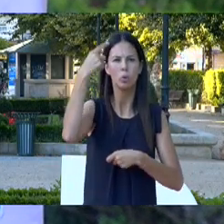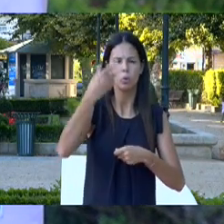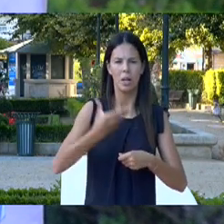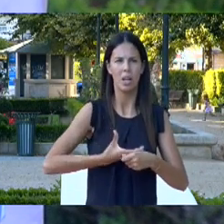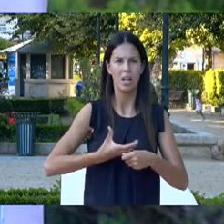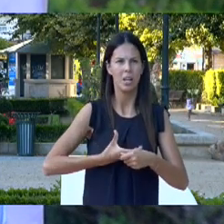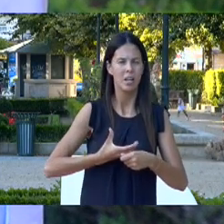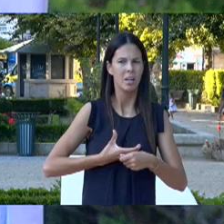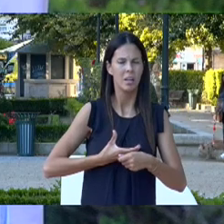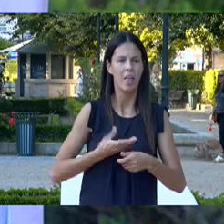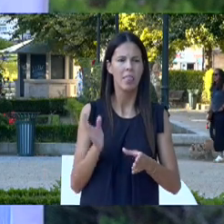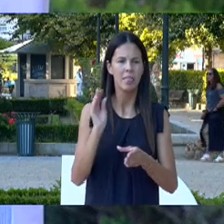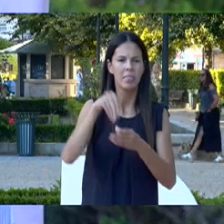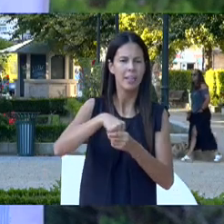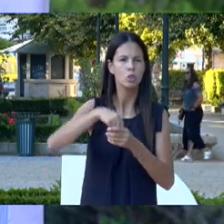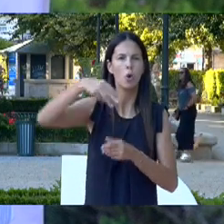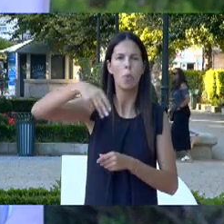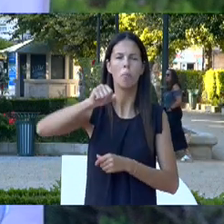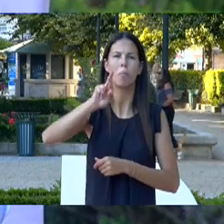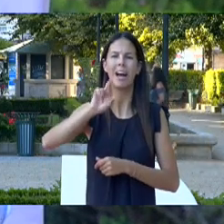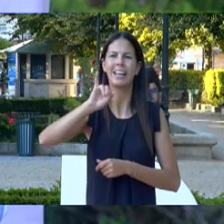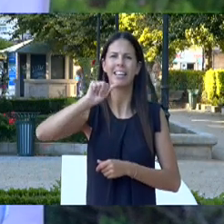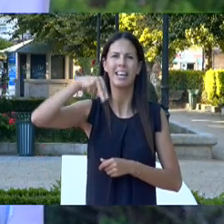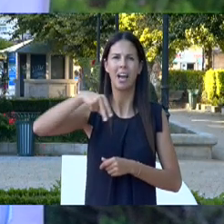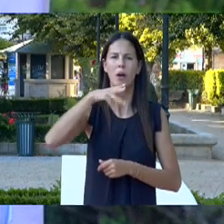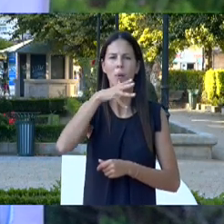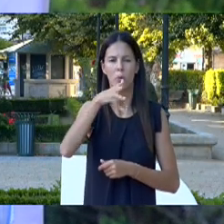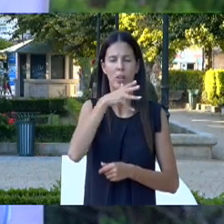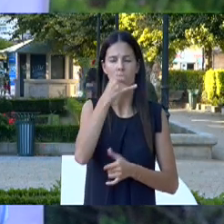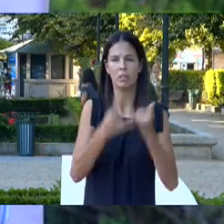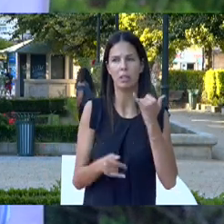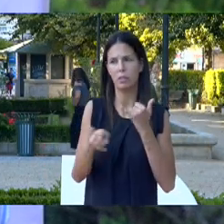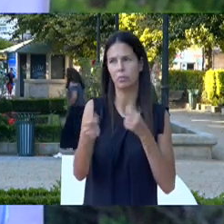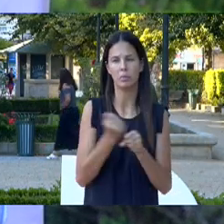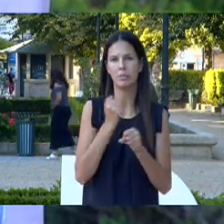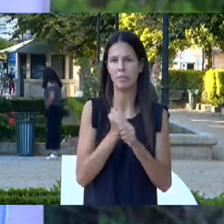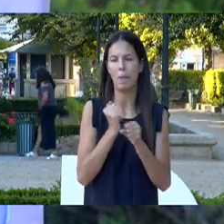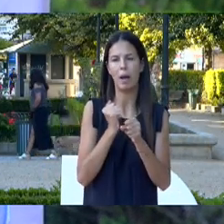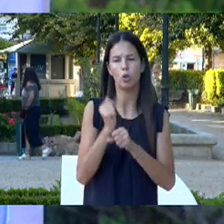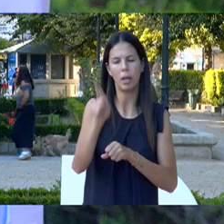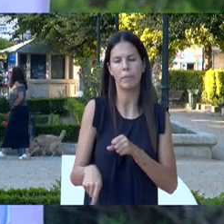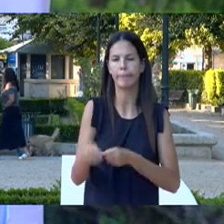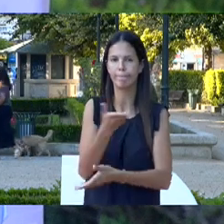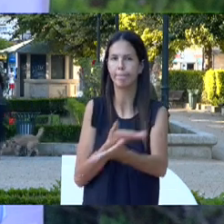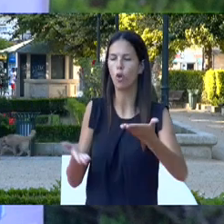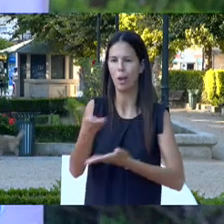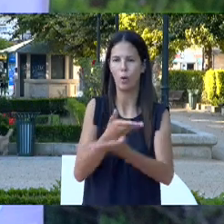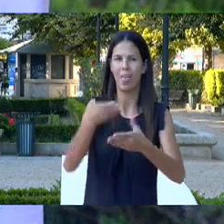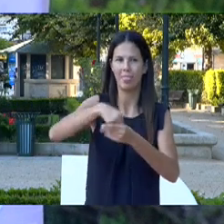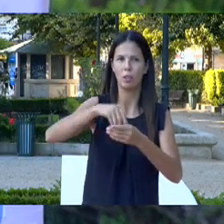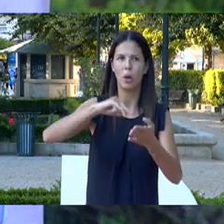Inglés, ao cal pertenece Marián, por ser o brazo executor indudablemente deste proxecto,